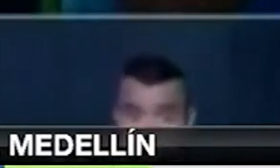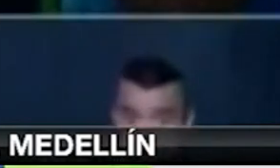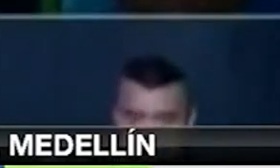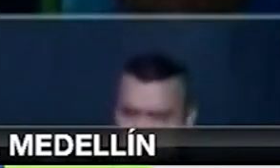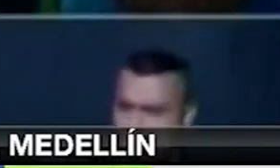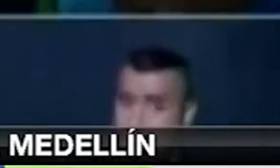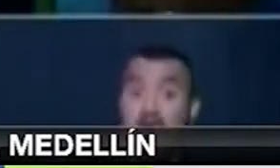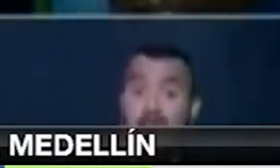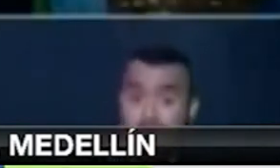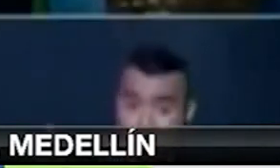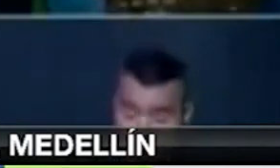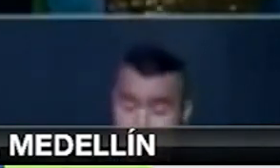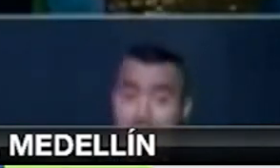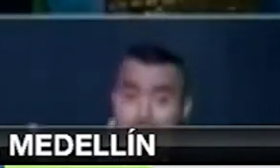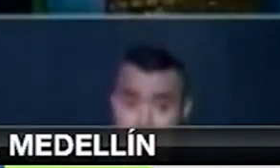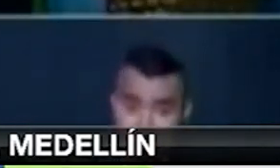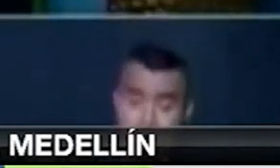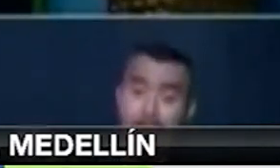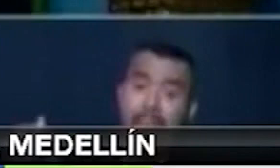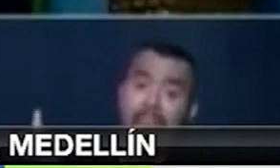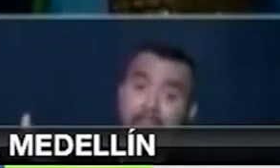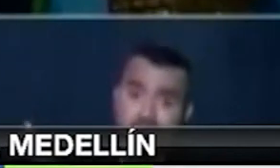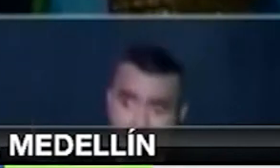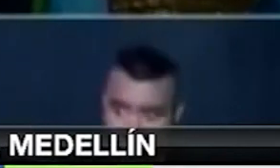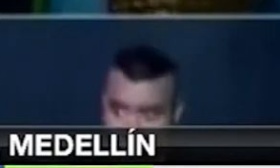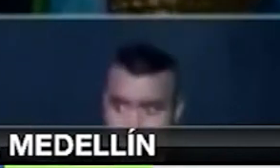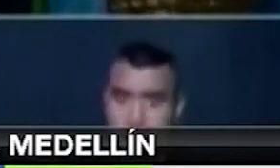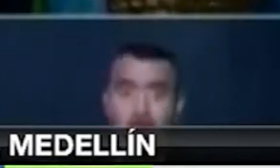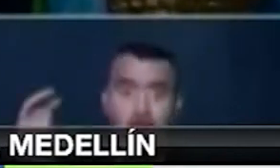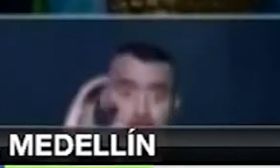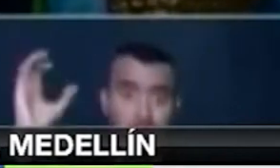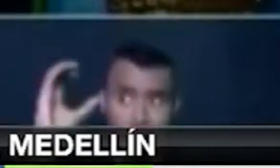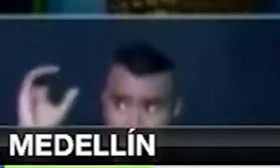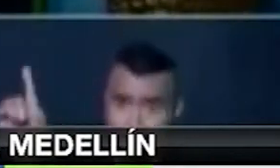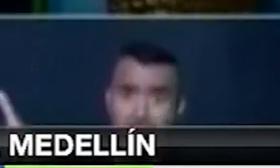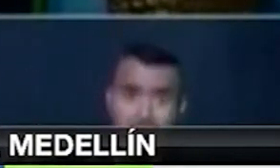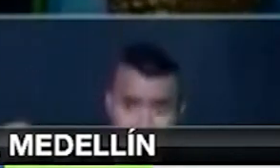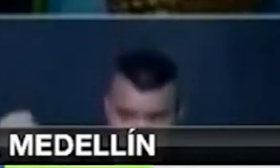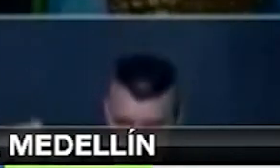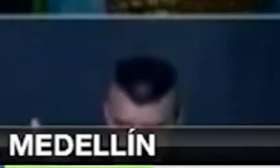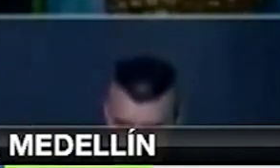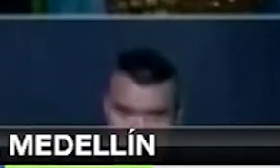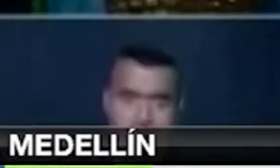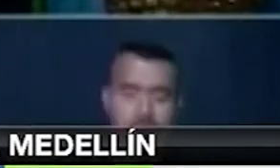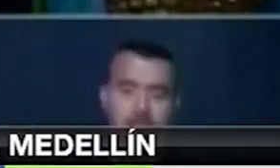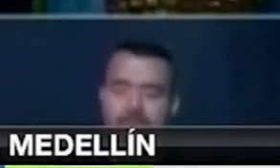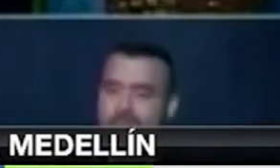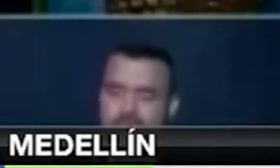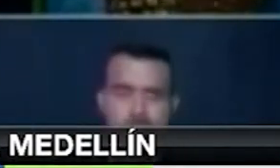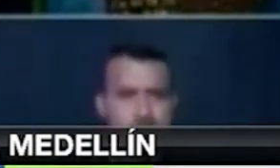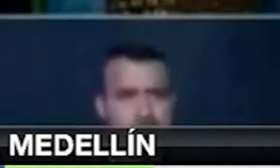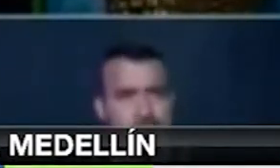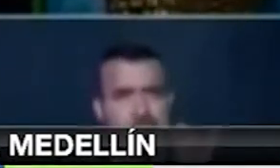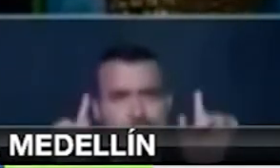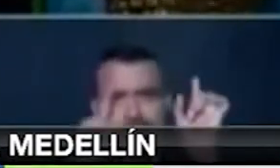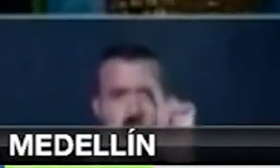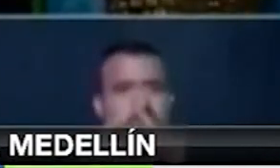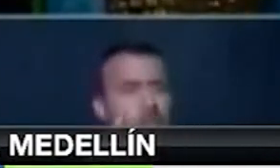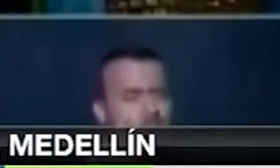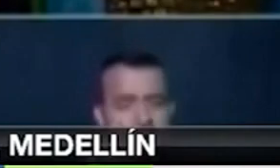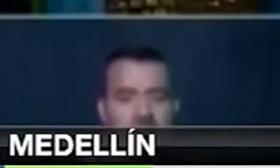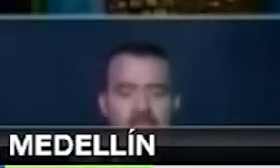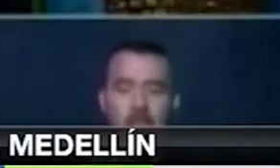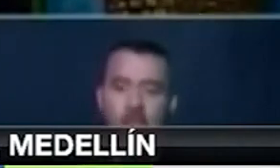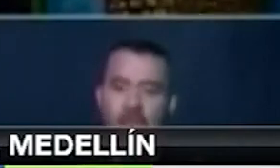nueva administración, como el coeficiente de Gini. Puntualizó que Medellín nunca se dejará vencer por el miedo y que sacará a